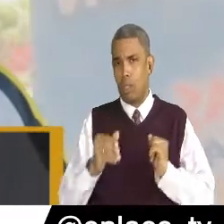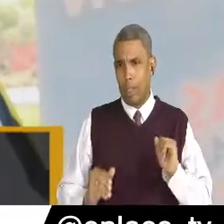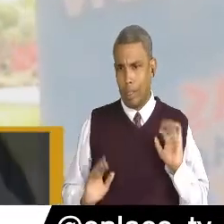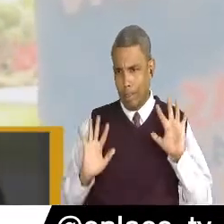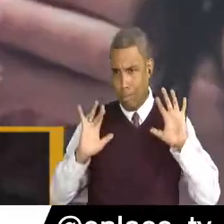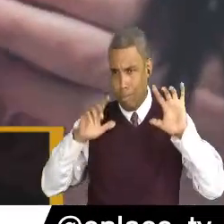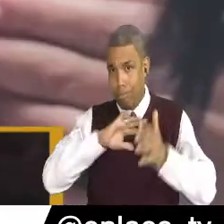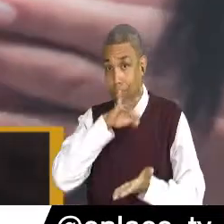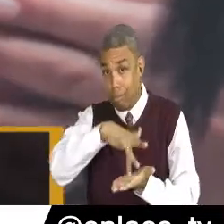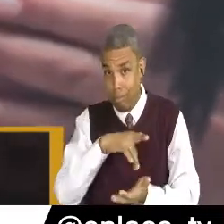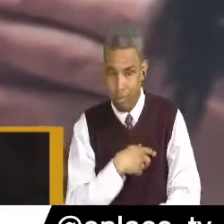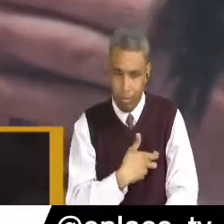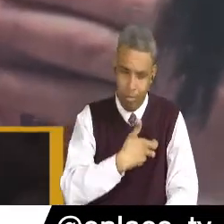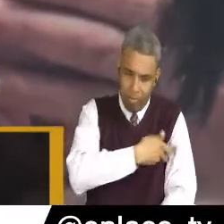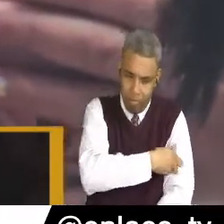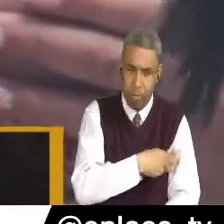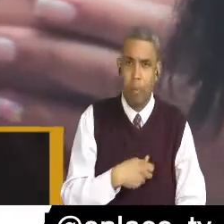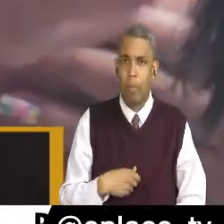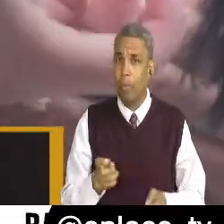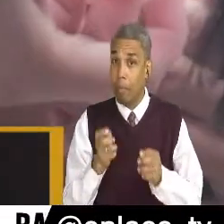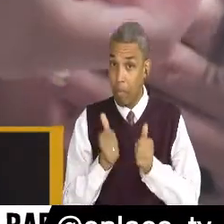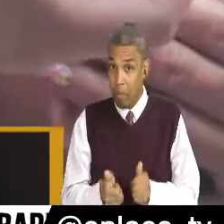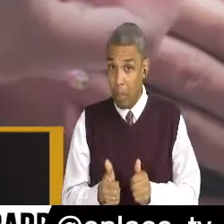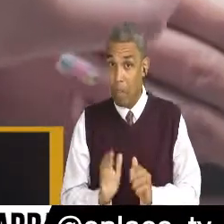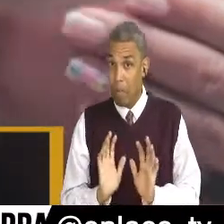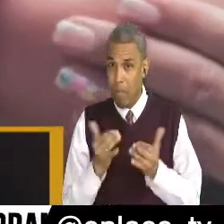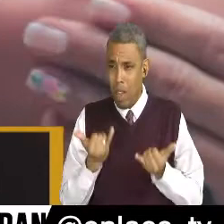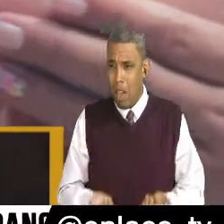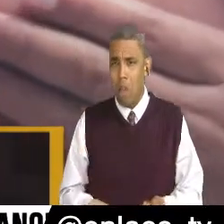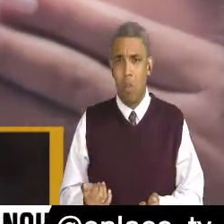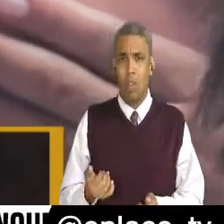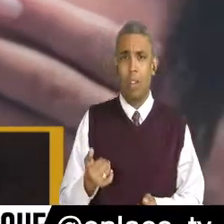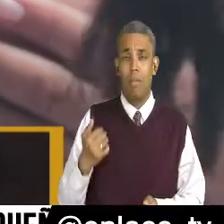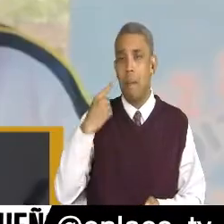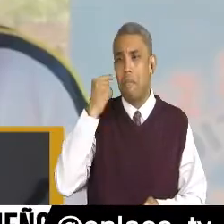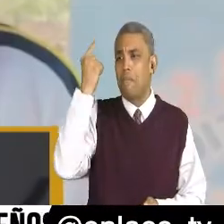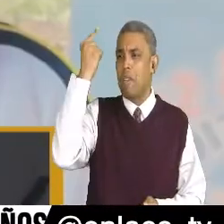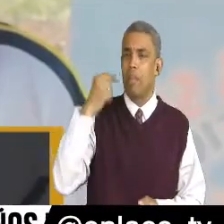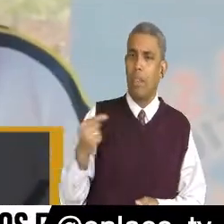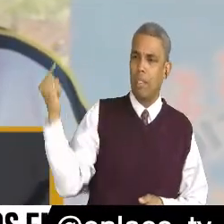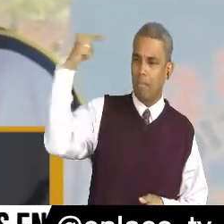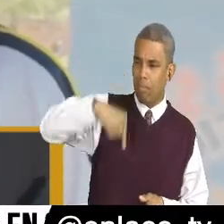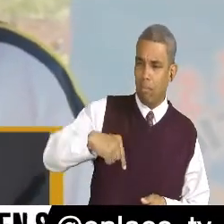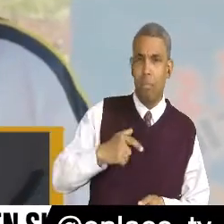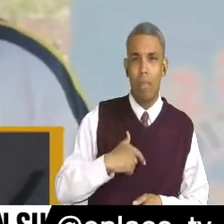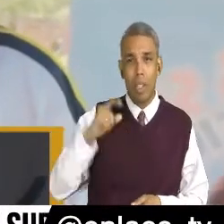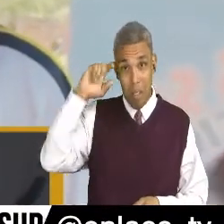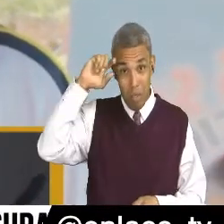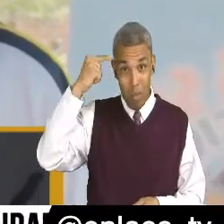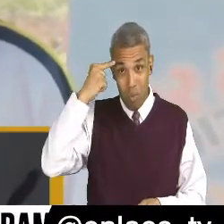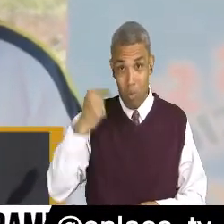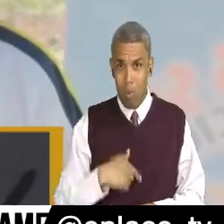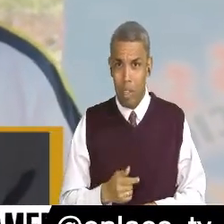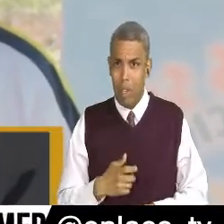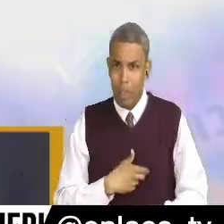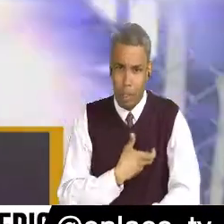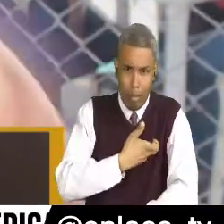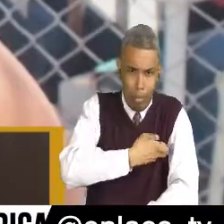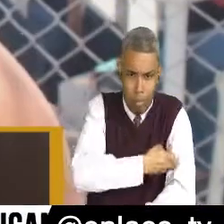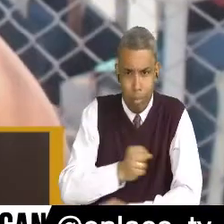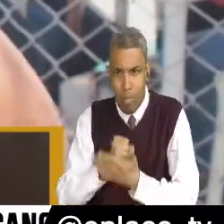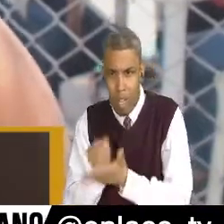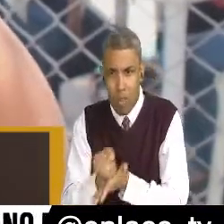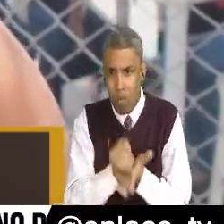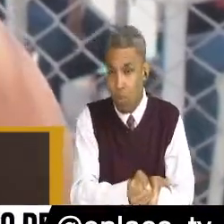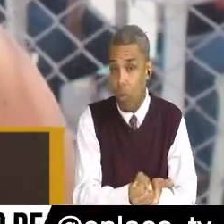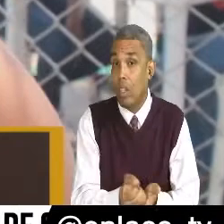una labor muy buena, pues ya que nadie viene casi por acá a estos lados a hacer una jornada nada tan buena, pues ojalá siempre sigan así. Pues